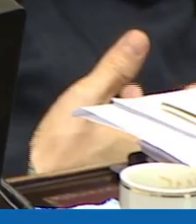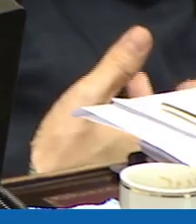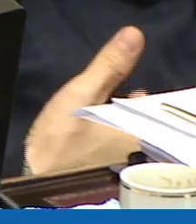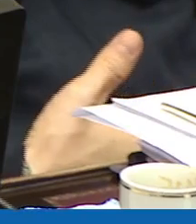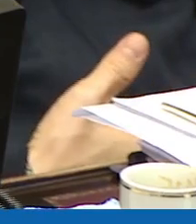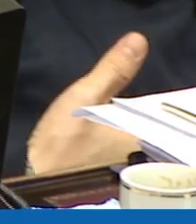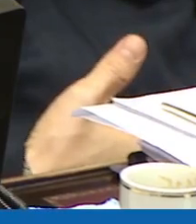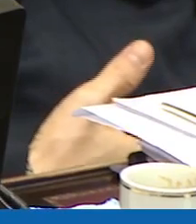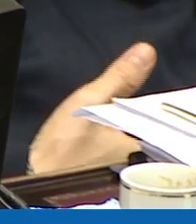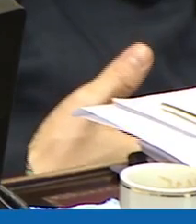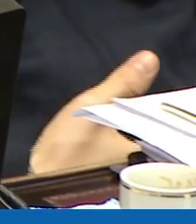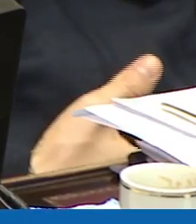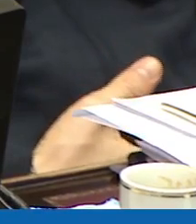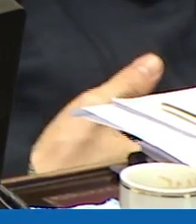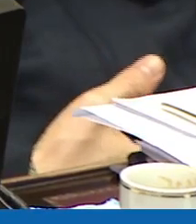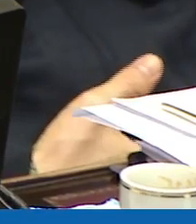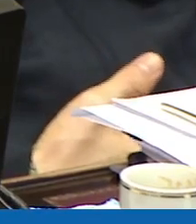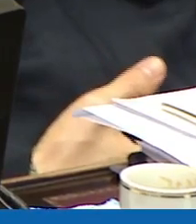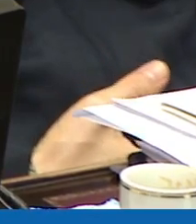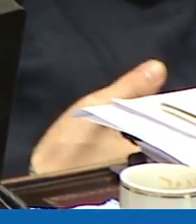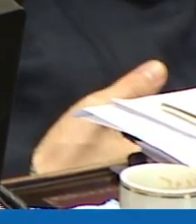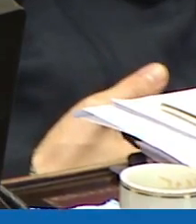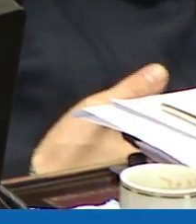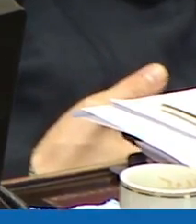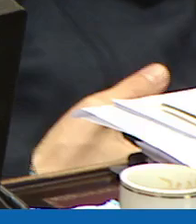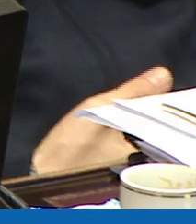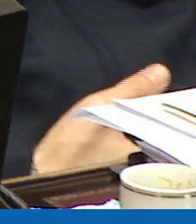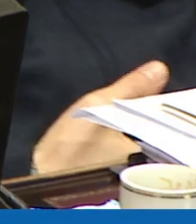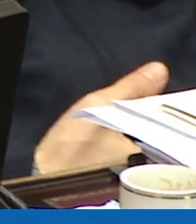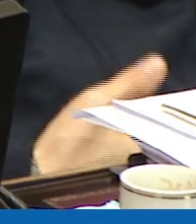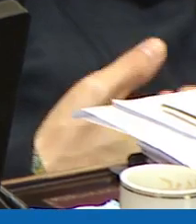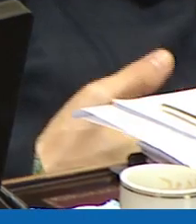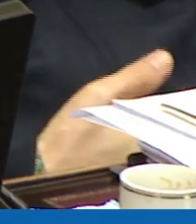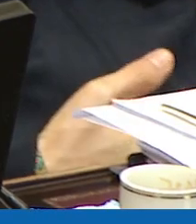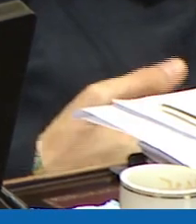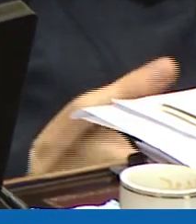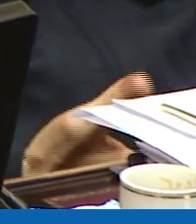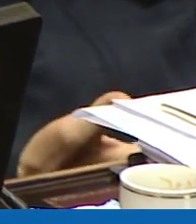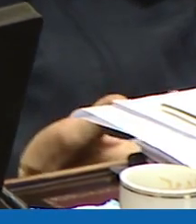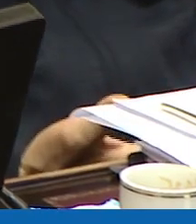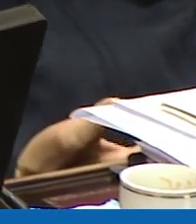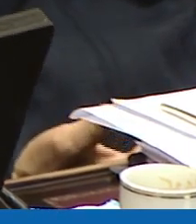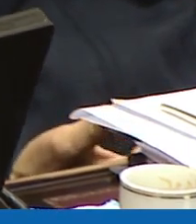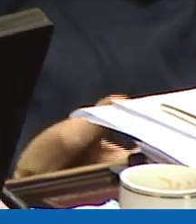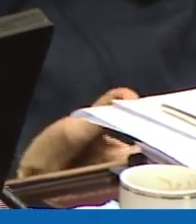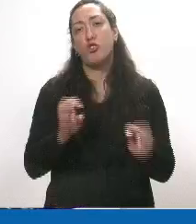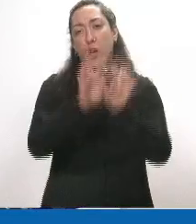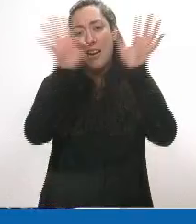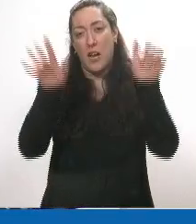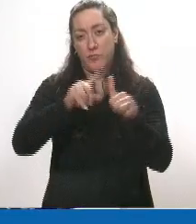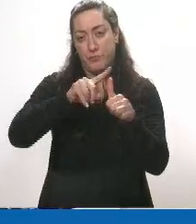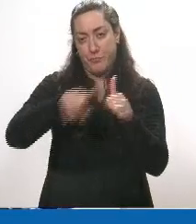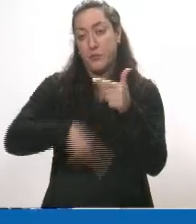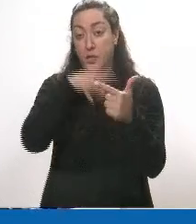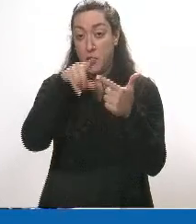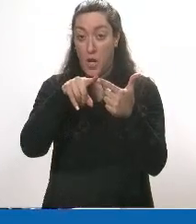acá algunos han cuestionado como que acá hay algo raro. En segundo lugar,